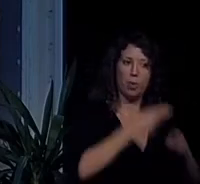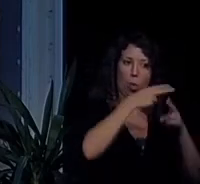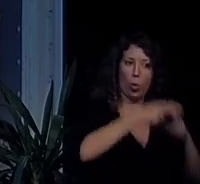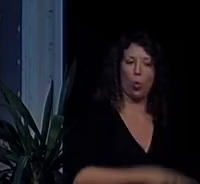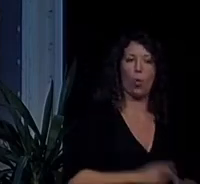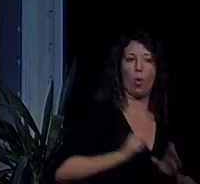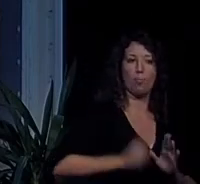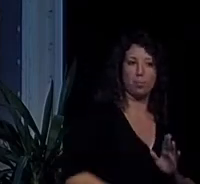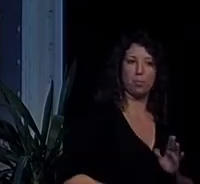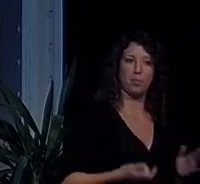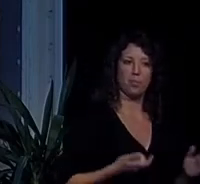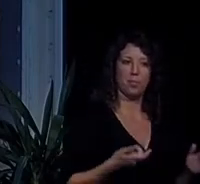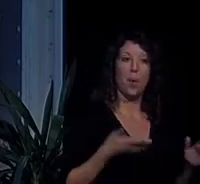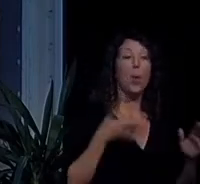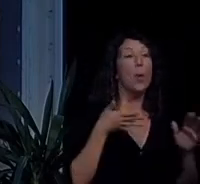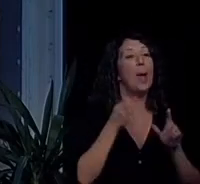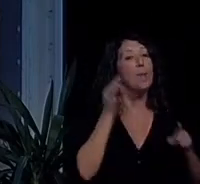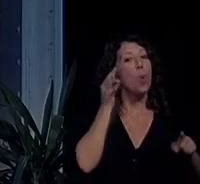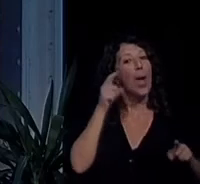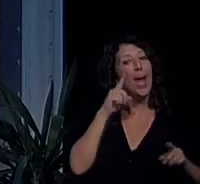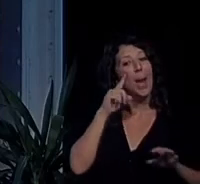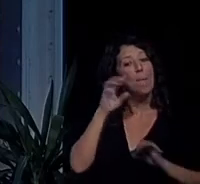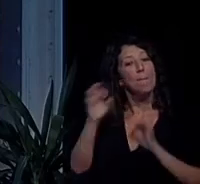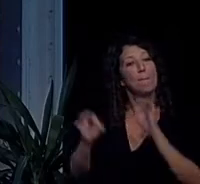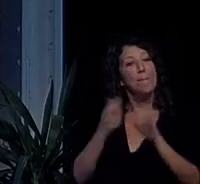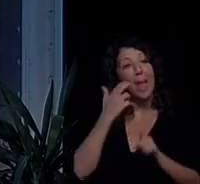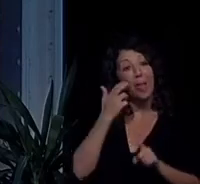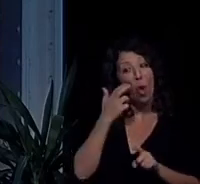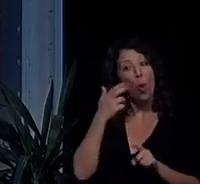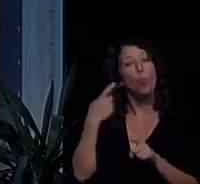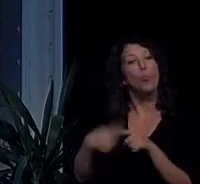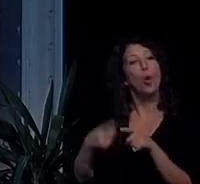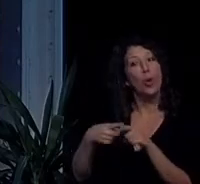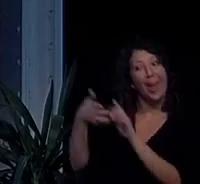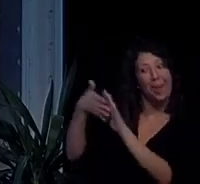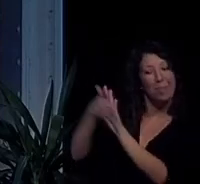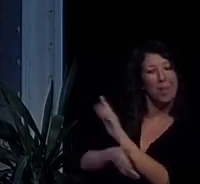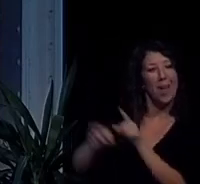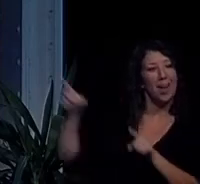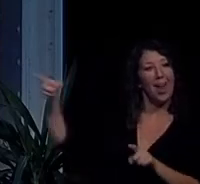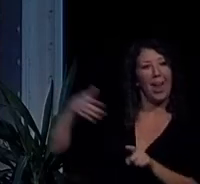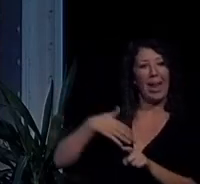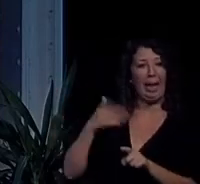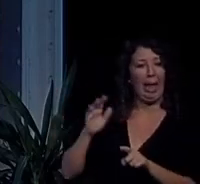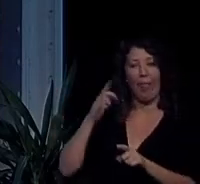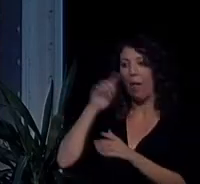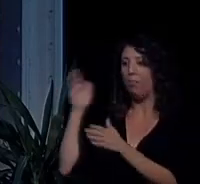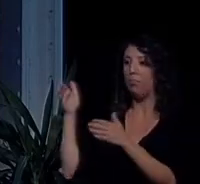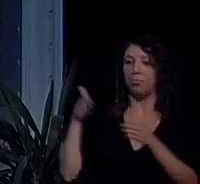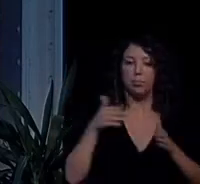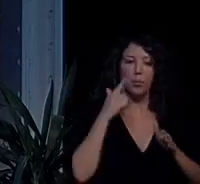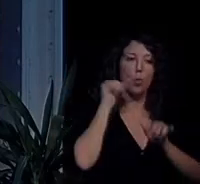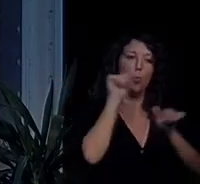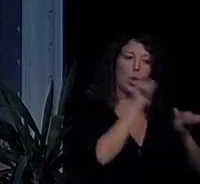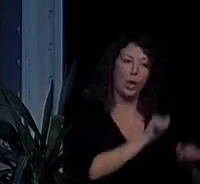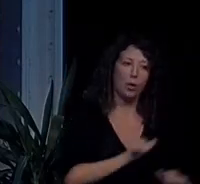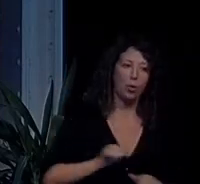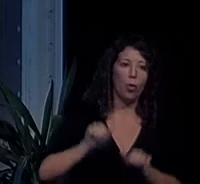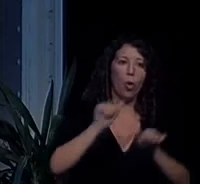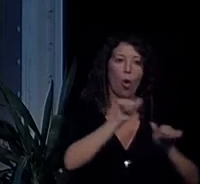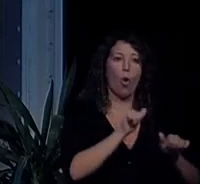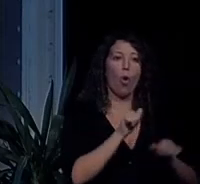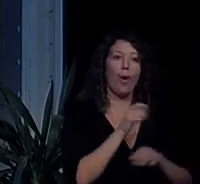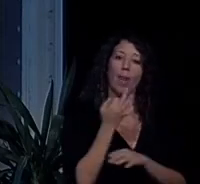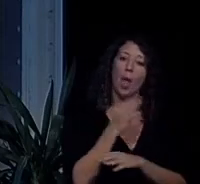cuál es el motivo por el que las mujeres tenemos que volver a casa con miedo, ¿no? Sino que se está poniendo el foco en nuestra protección y en lo que tienen que